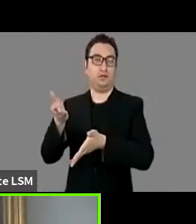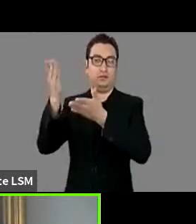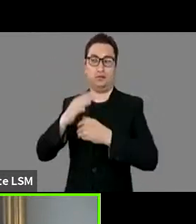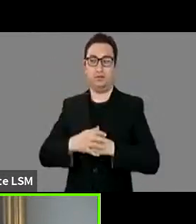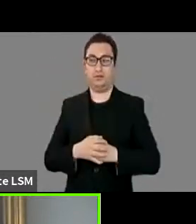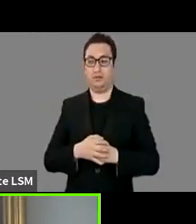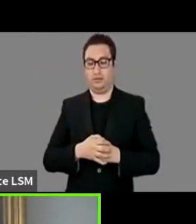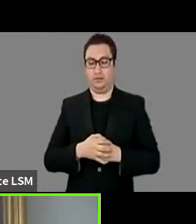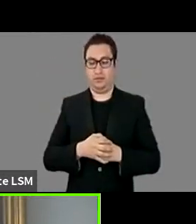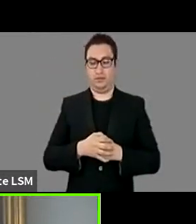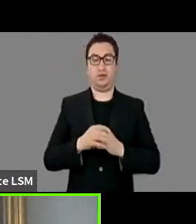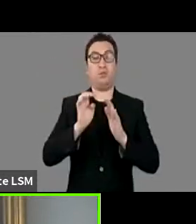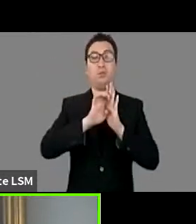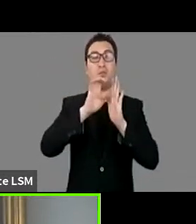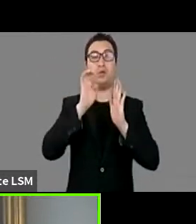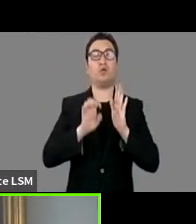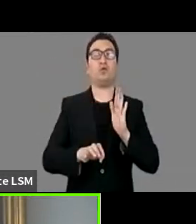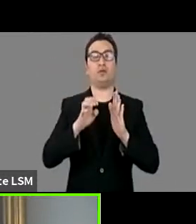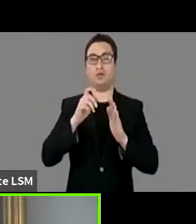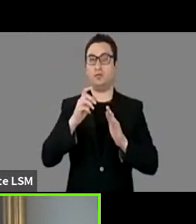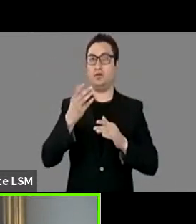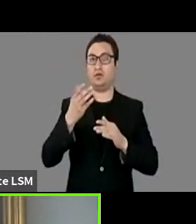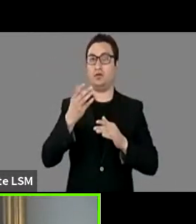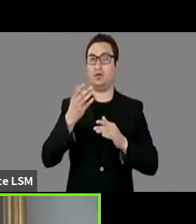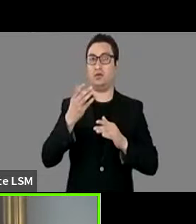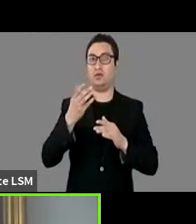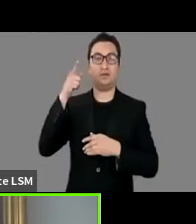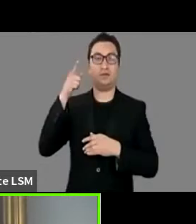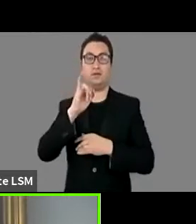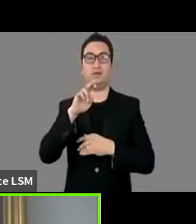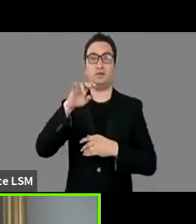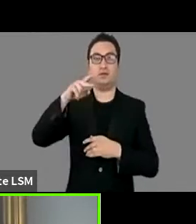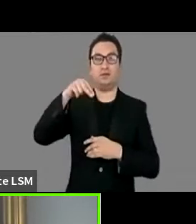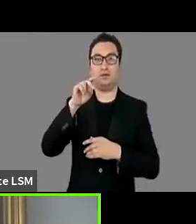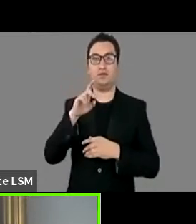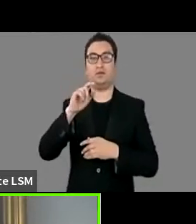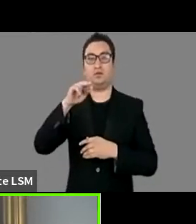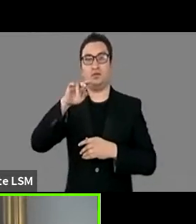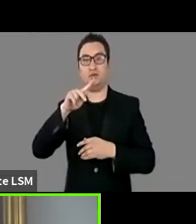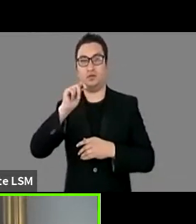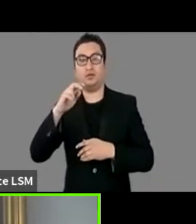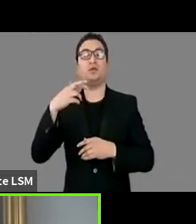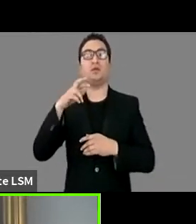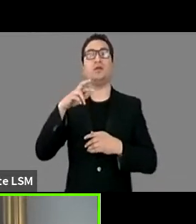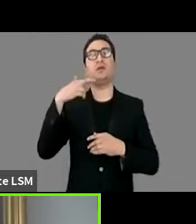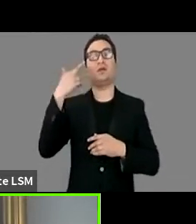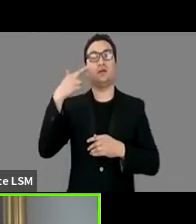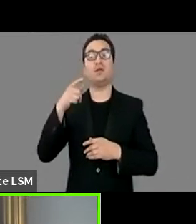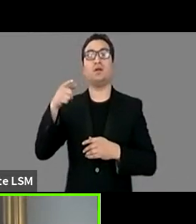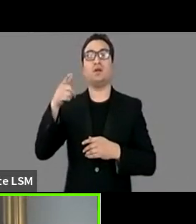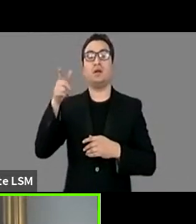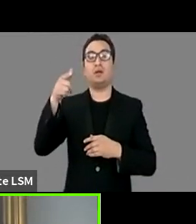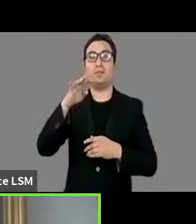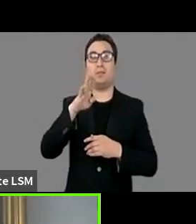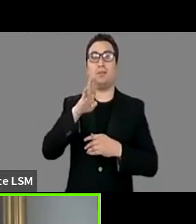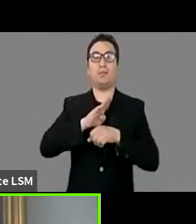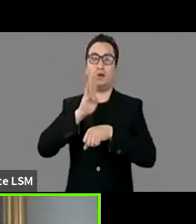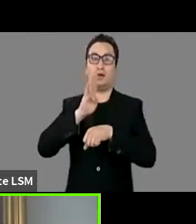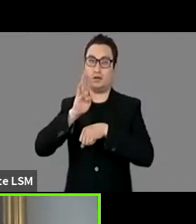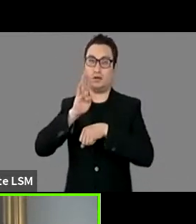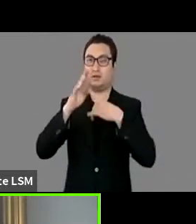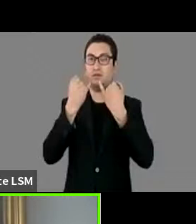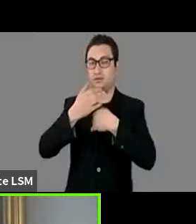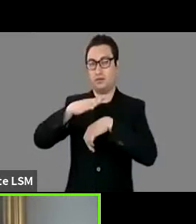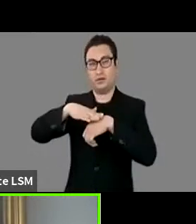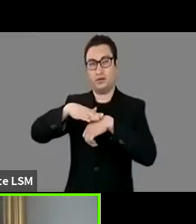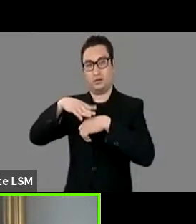Por ejemplo, esto se hizo ya en Reino Unido, en Irlanda del Norte. En Brasil, el Consejo Nacional de Justicia emitió una recomendación